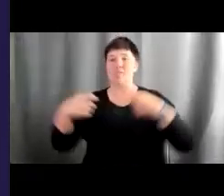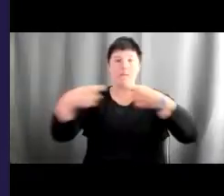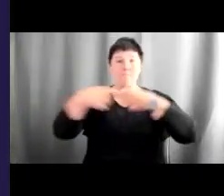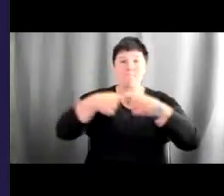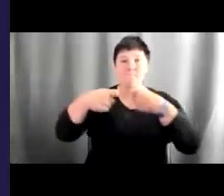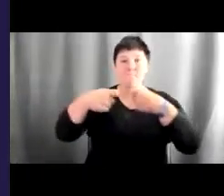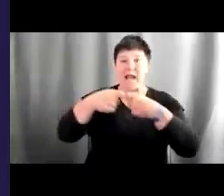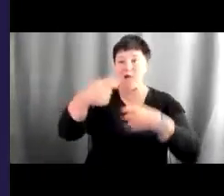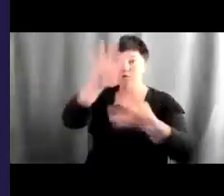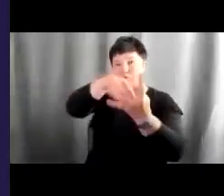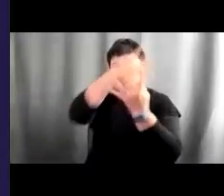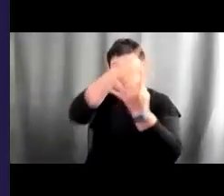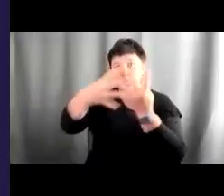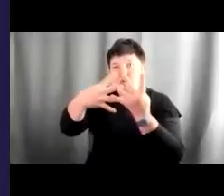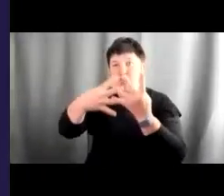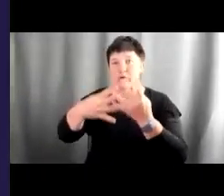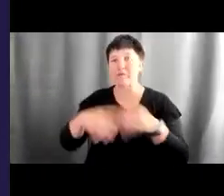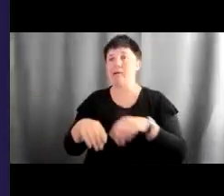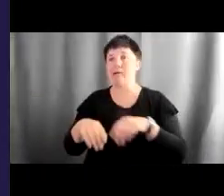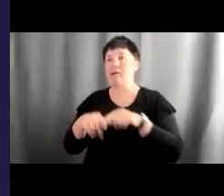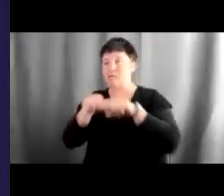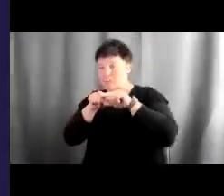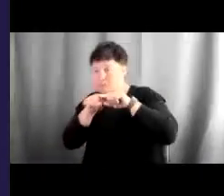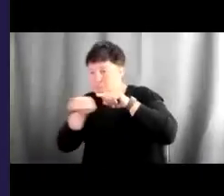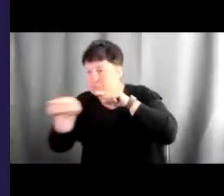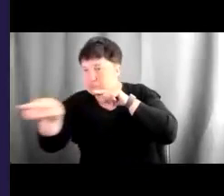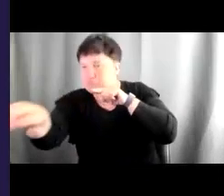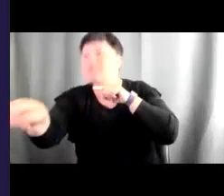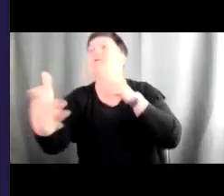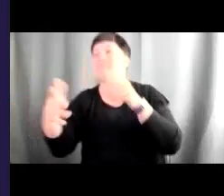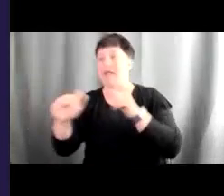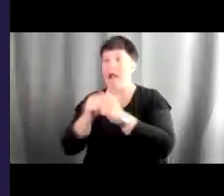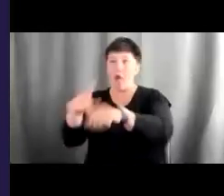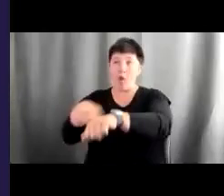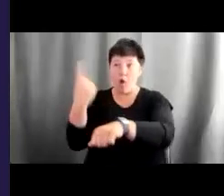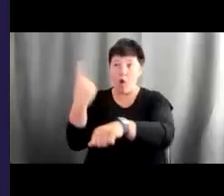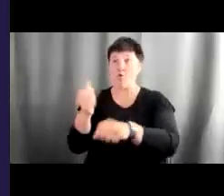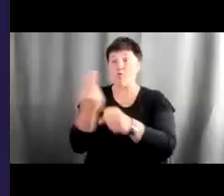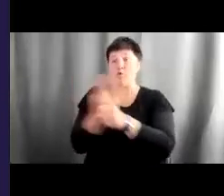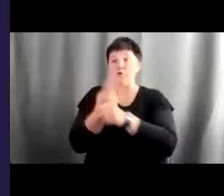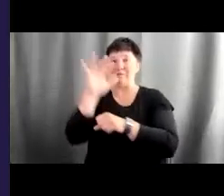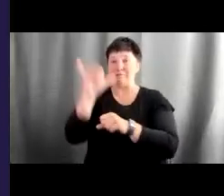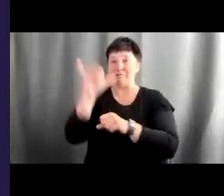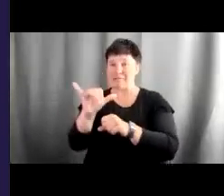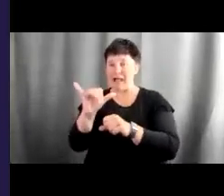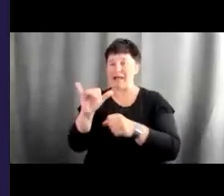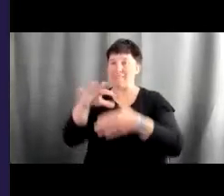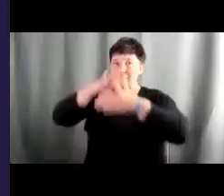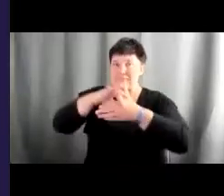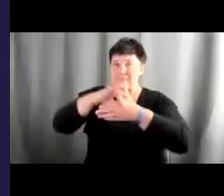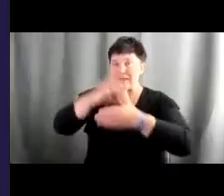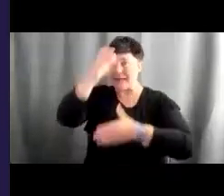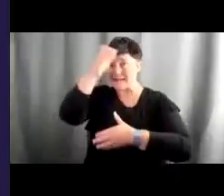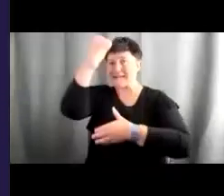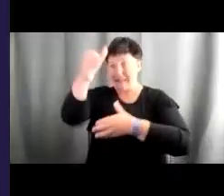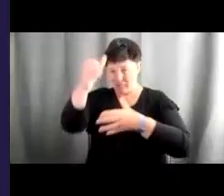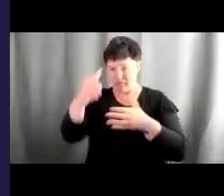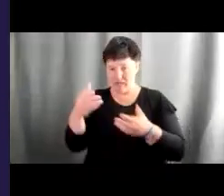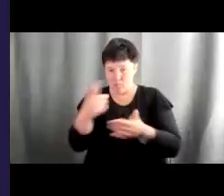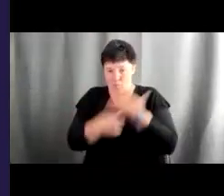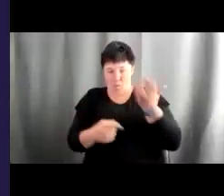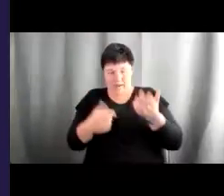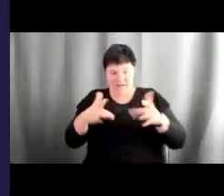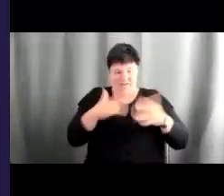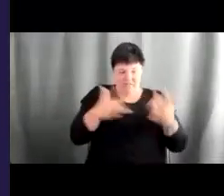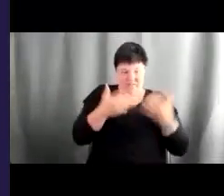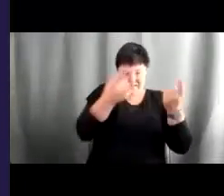longitud de las carreteras y cosas así. Pero podríamos usarlos para contextualizar los eventos que suceden en los